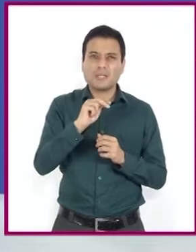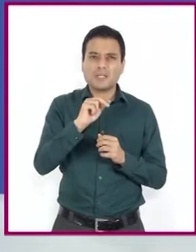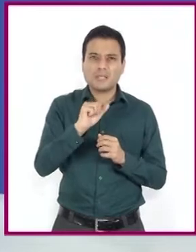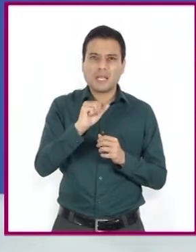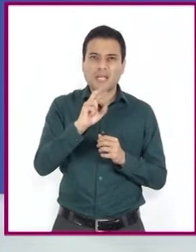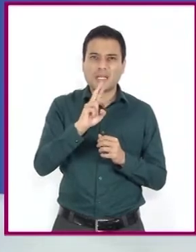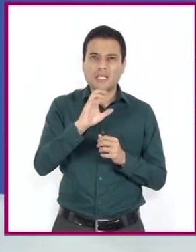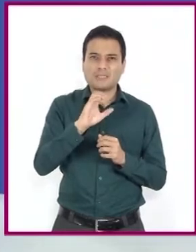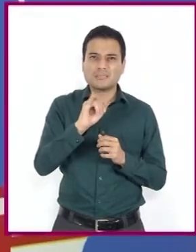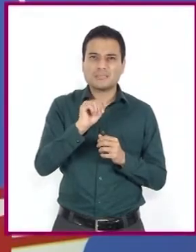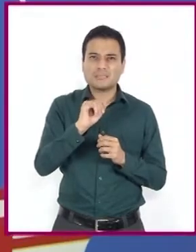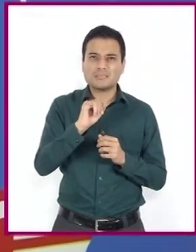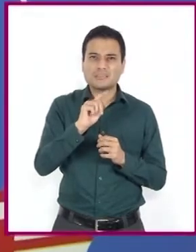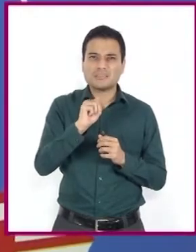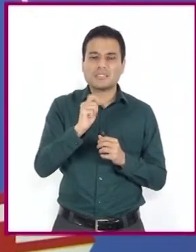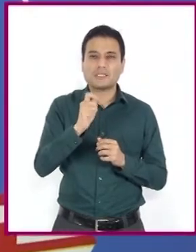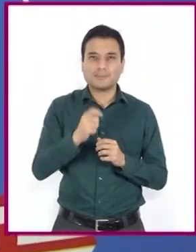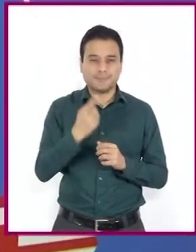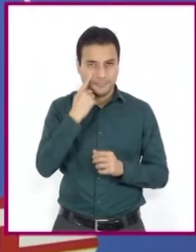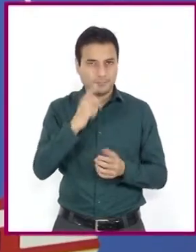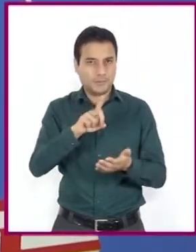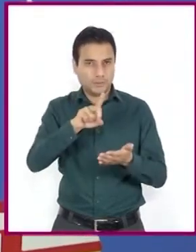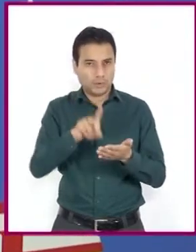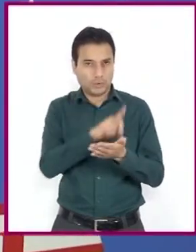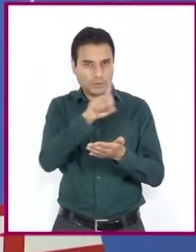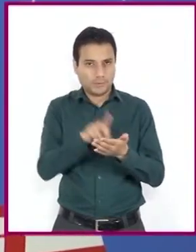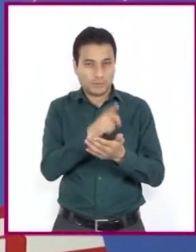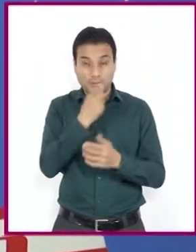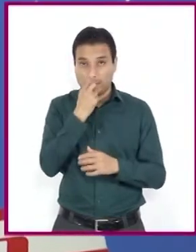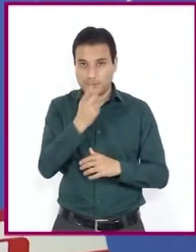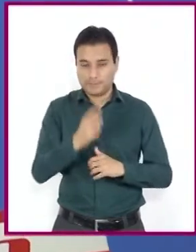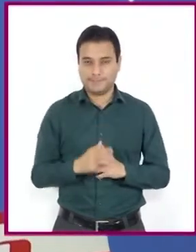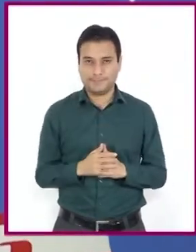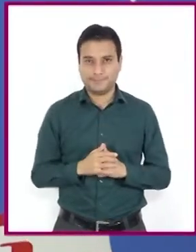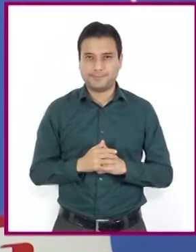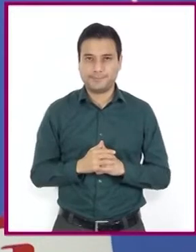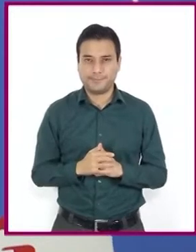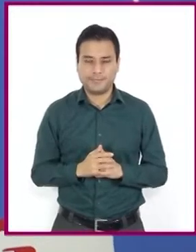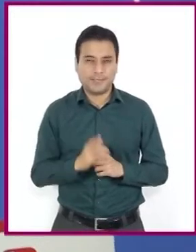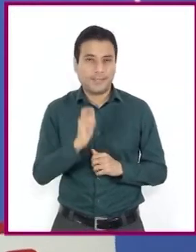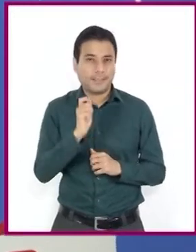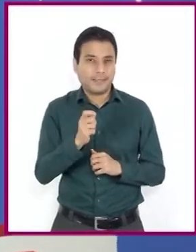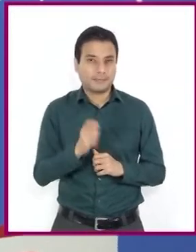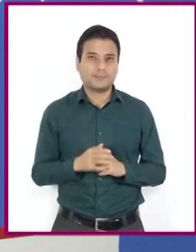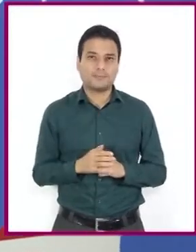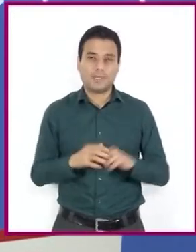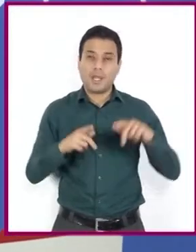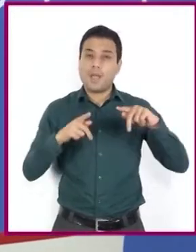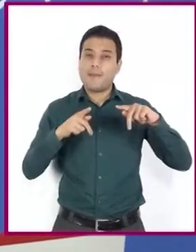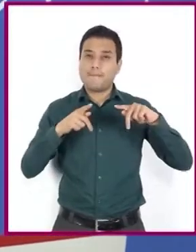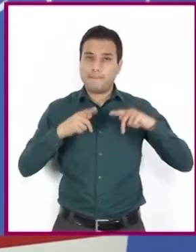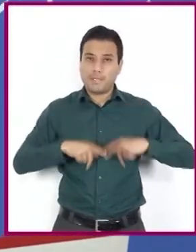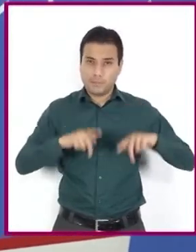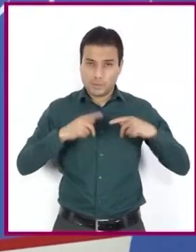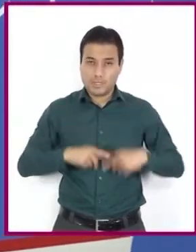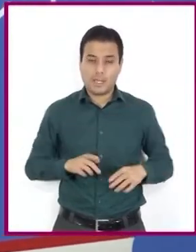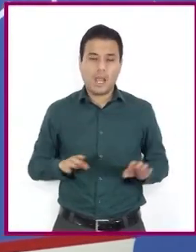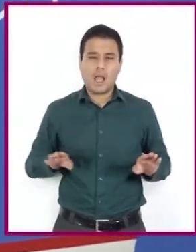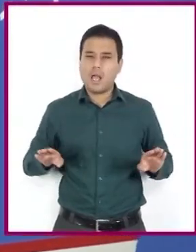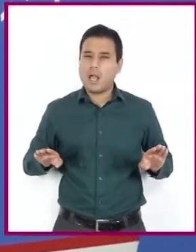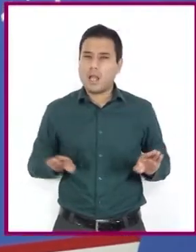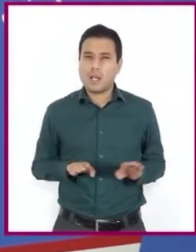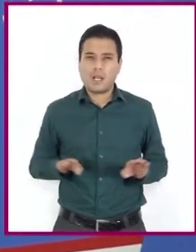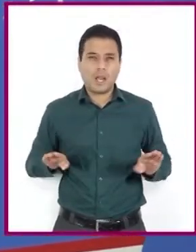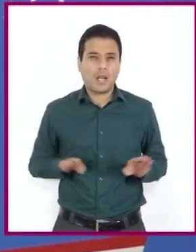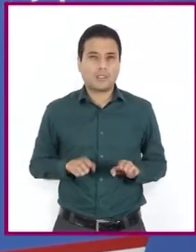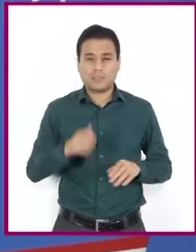narcisista? En el diccionario se define como cualidades de la personalidad que